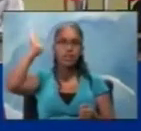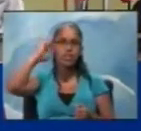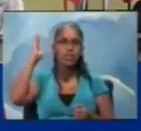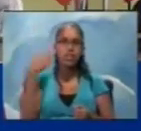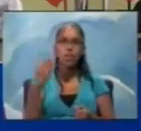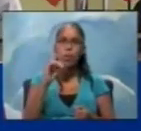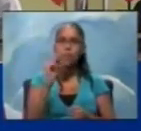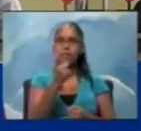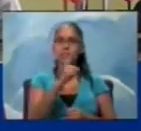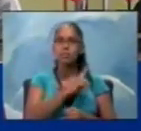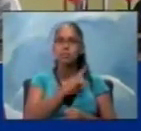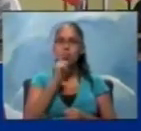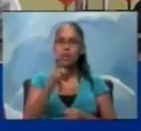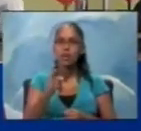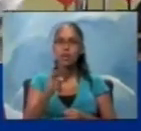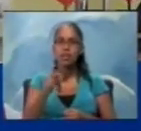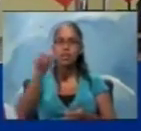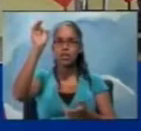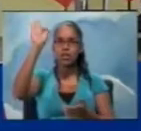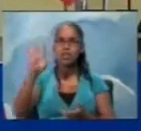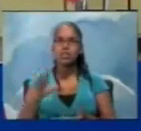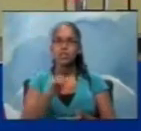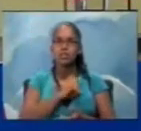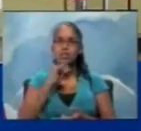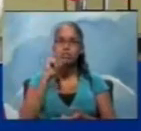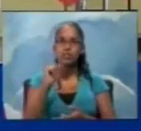los principales sacerdotes.